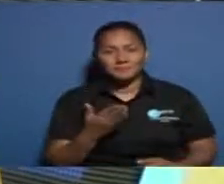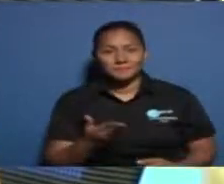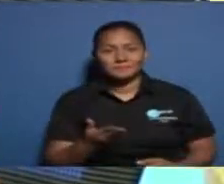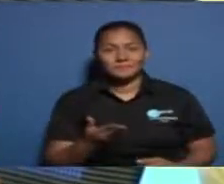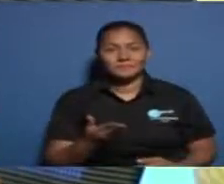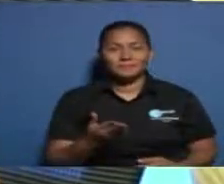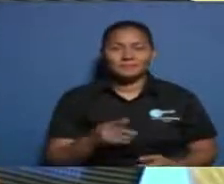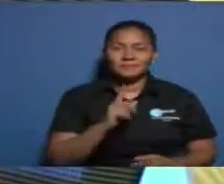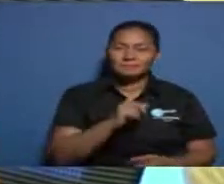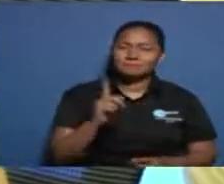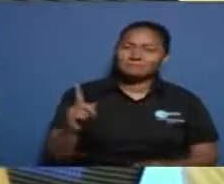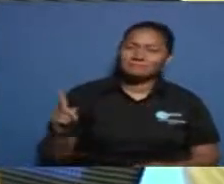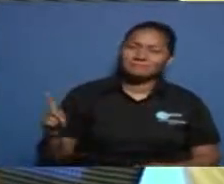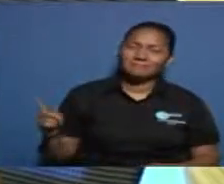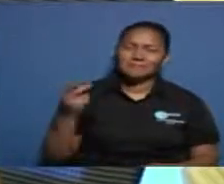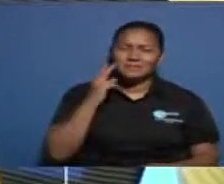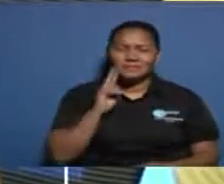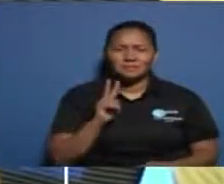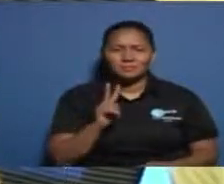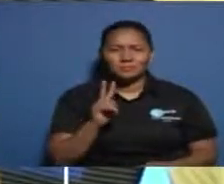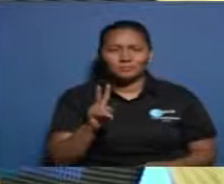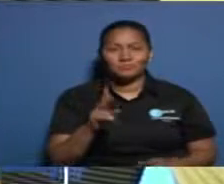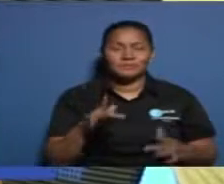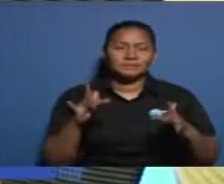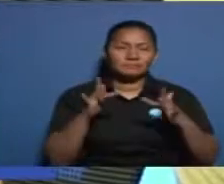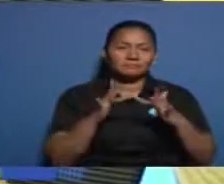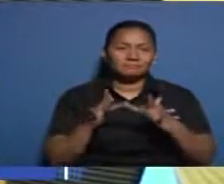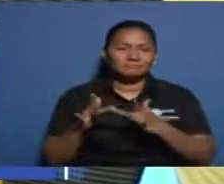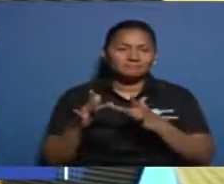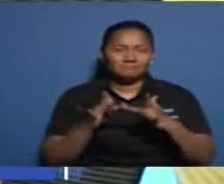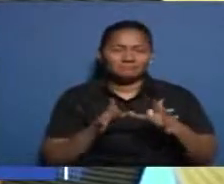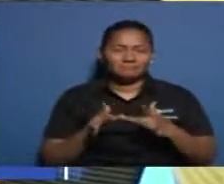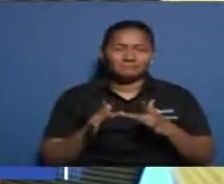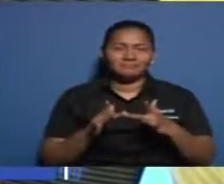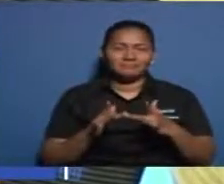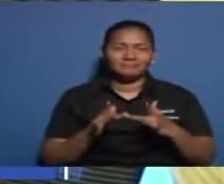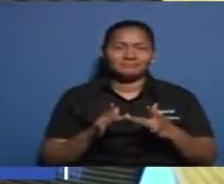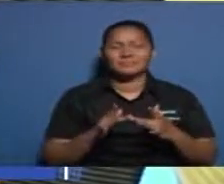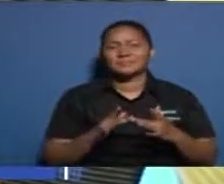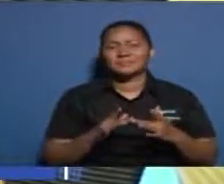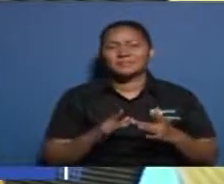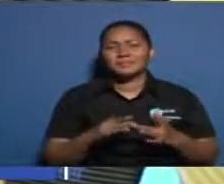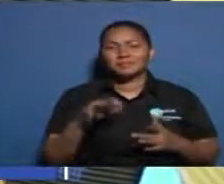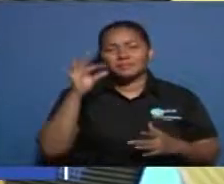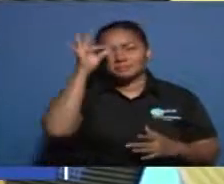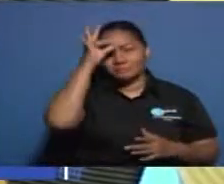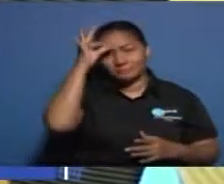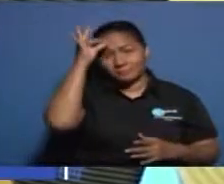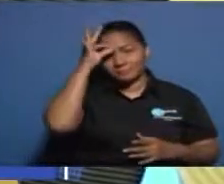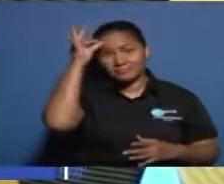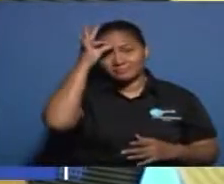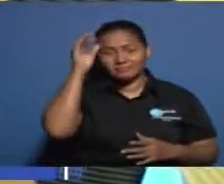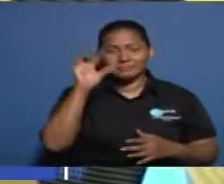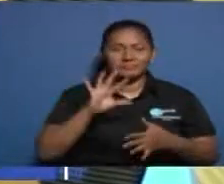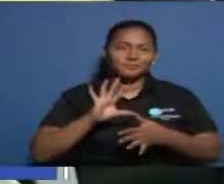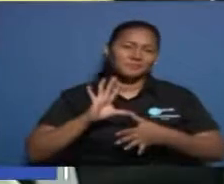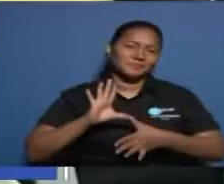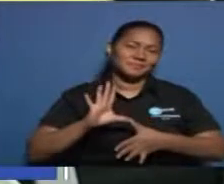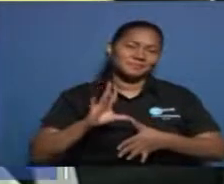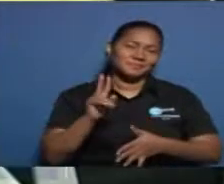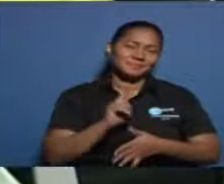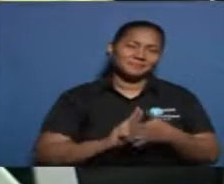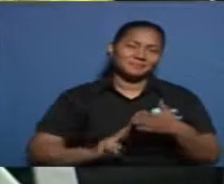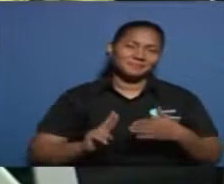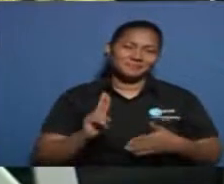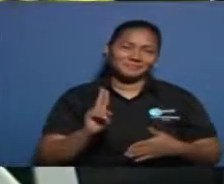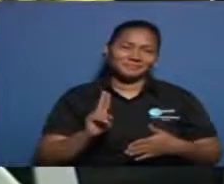que nos sintonizan también a través de nuestras redes sociales en twitter e instagram a robo de las oficial y en facebook como ud las universidad francisco y hablando a esa